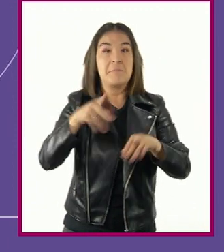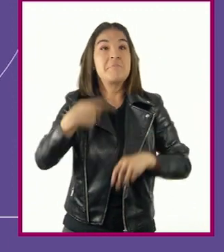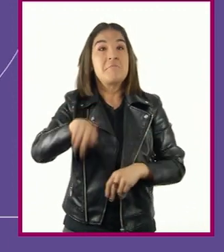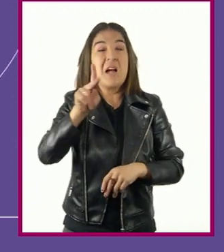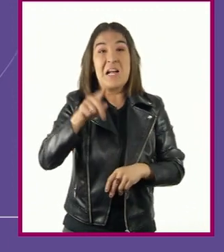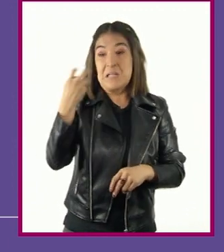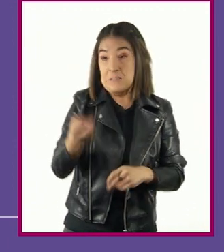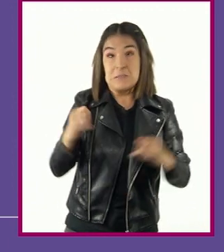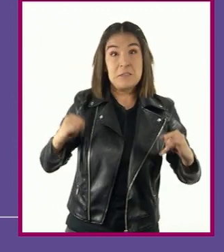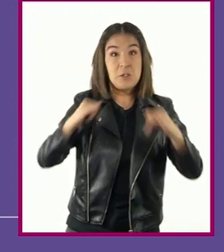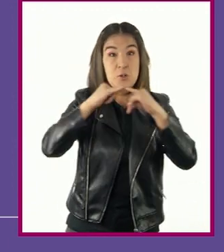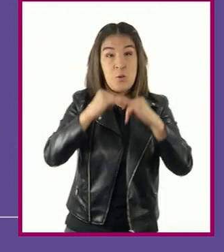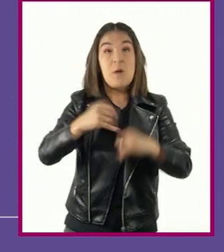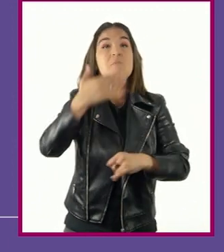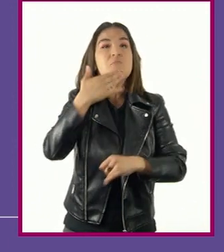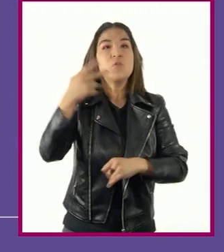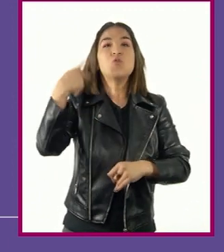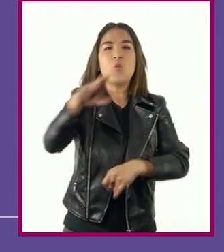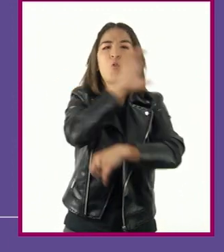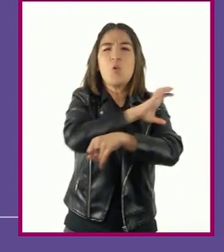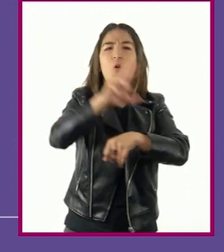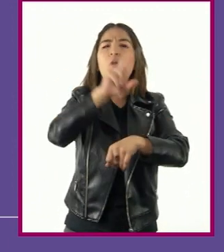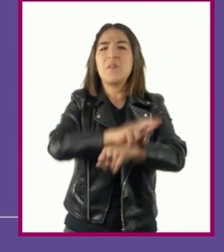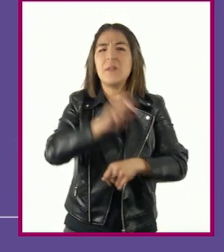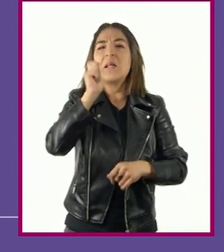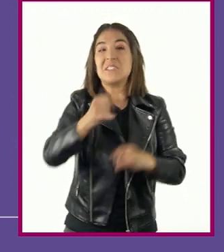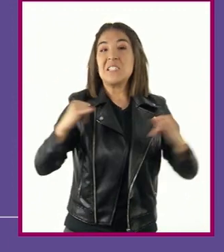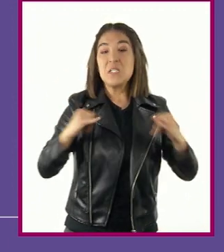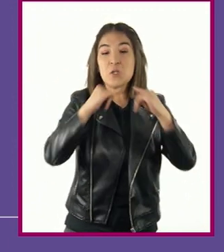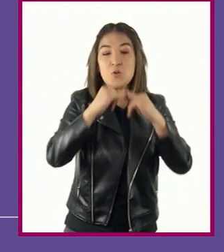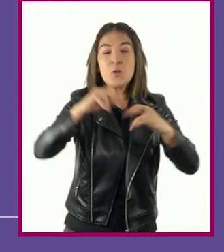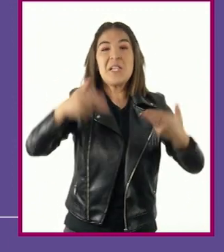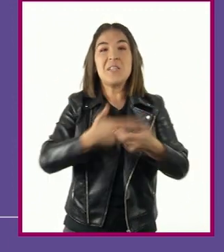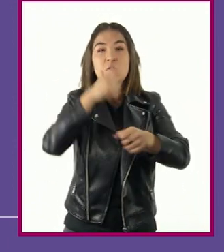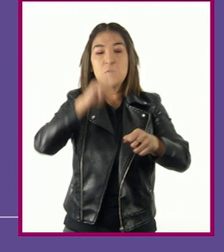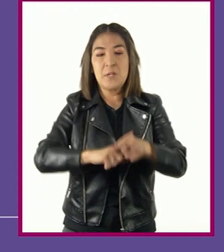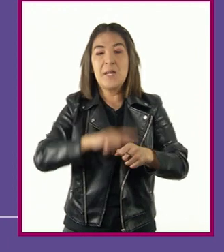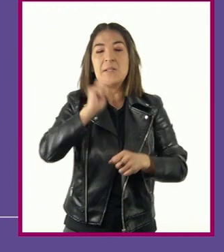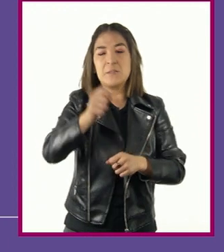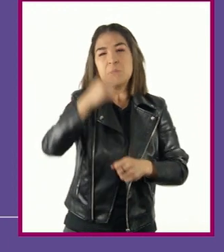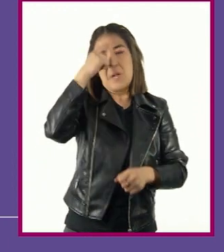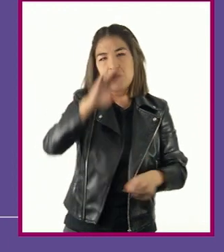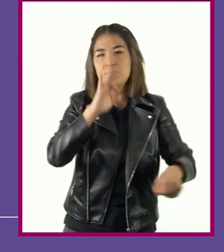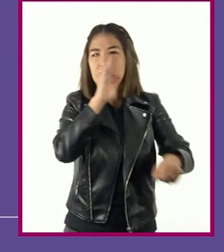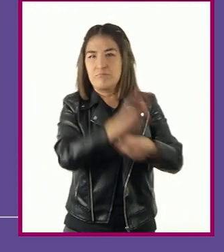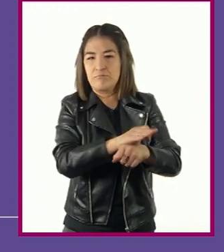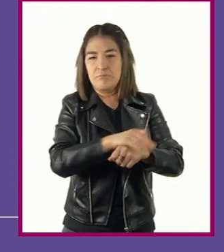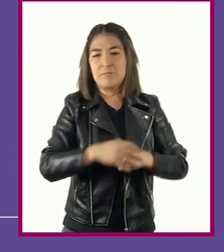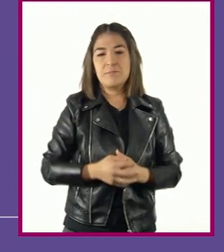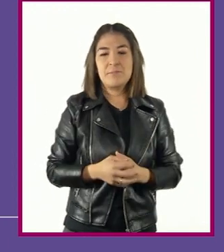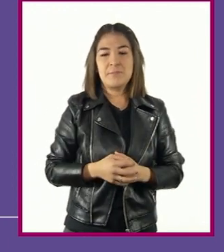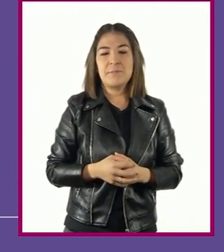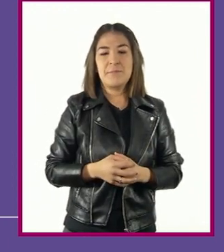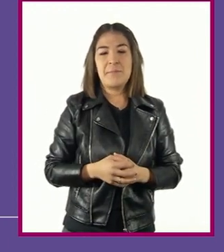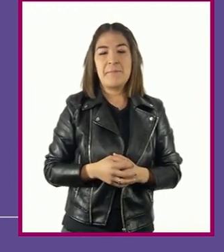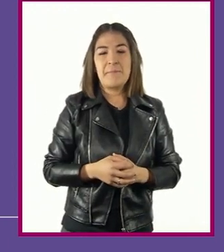este instituto también coordina el Sistema Nacional de Transparencia y Protección de Datos Personales.